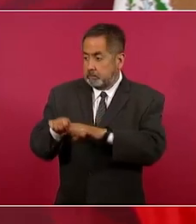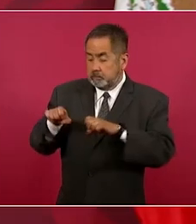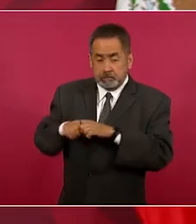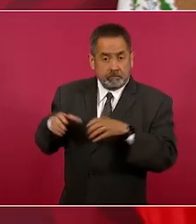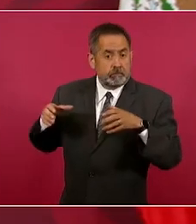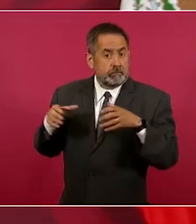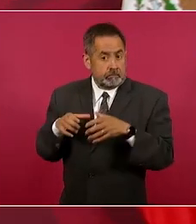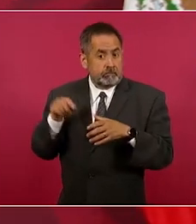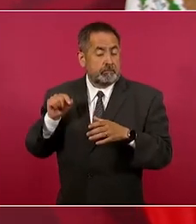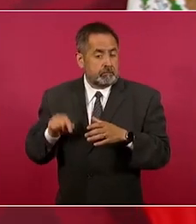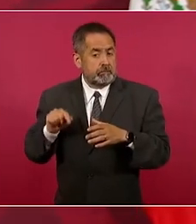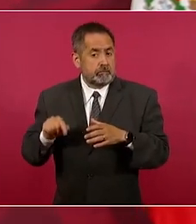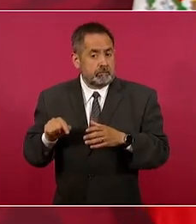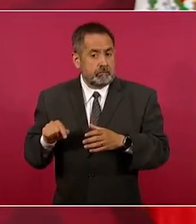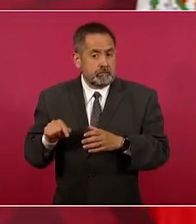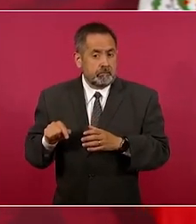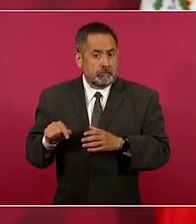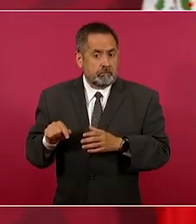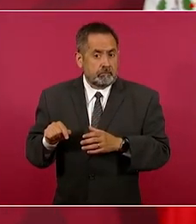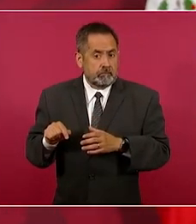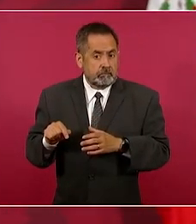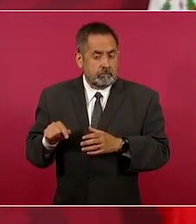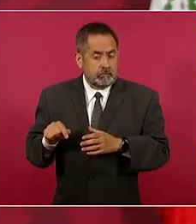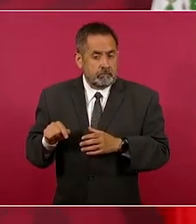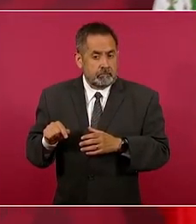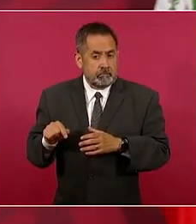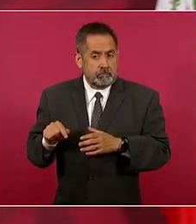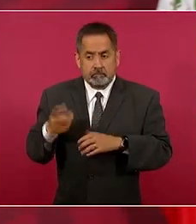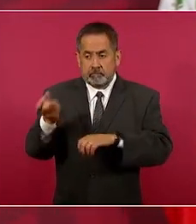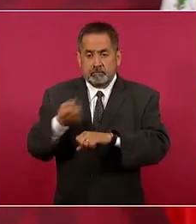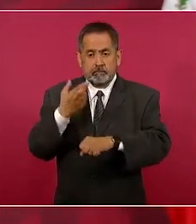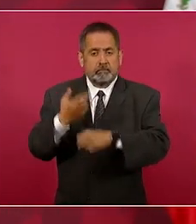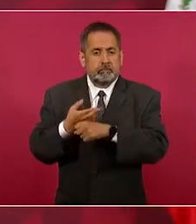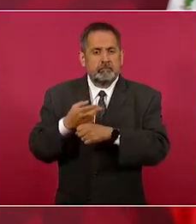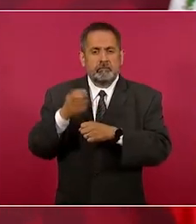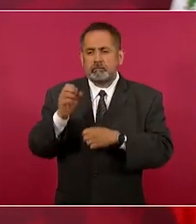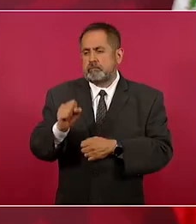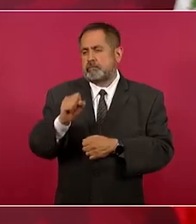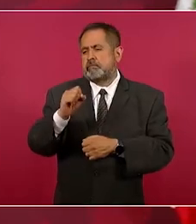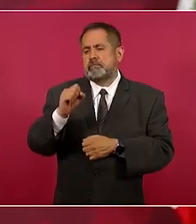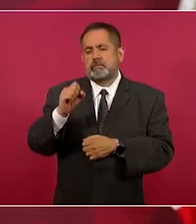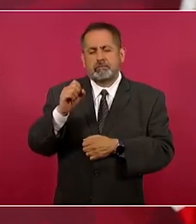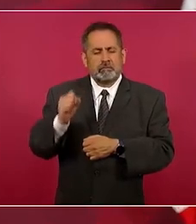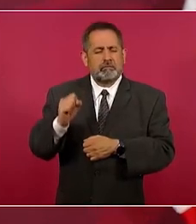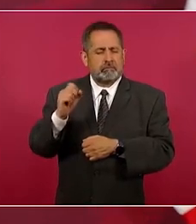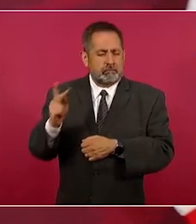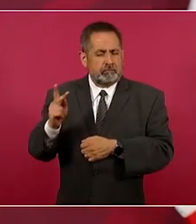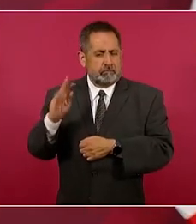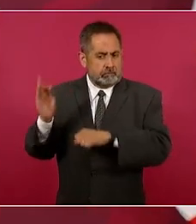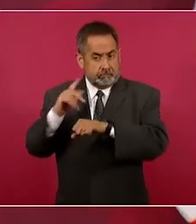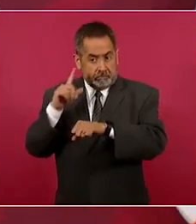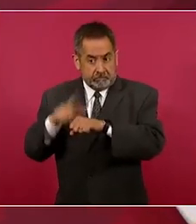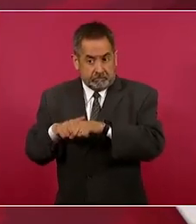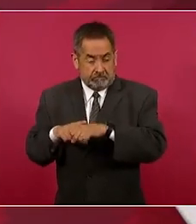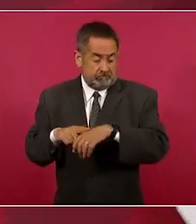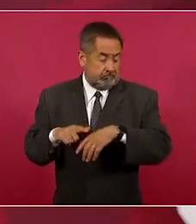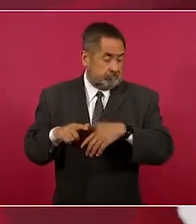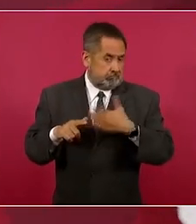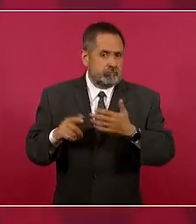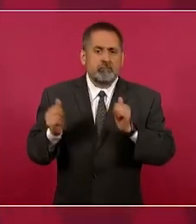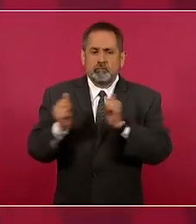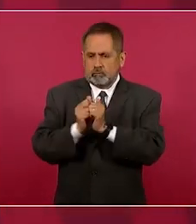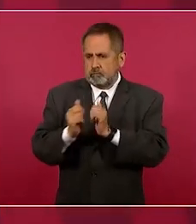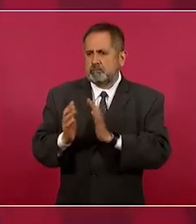de la Secretaría de Seguridad Pública Federal, en